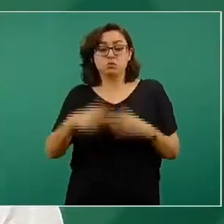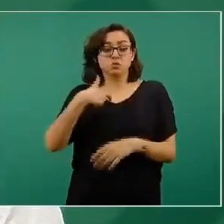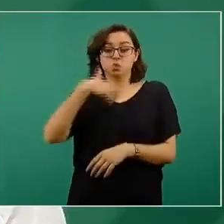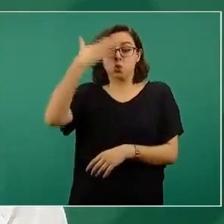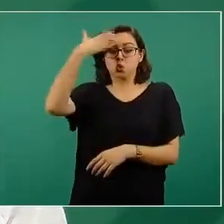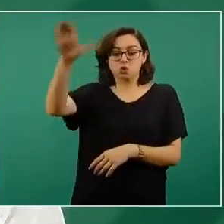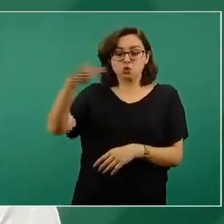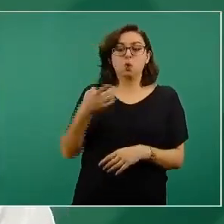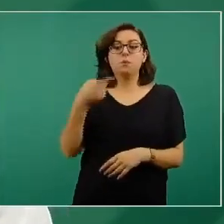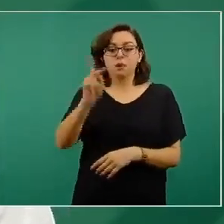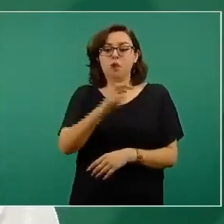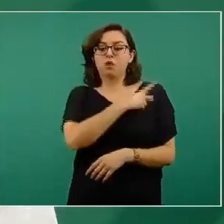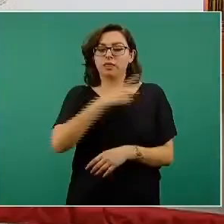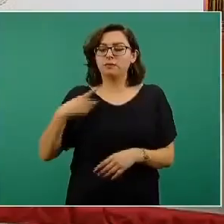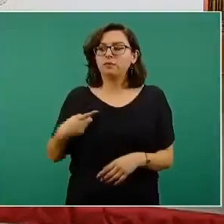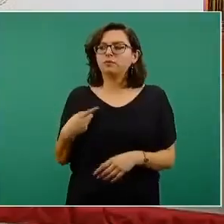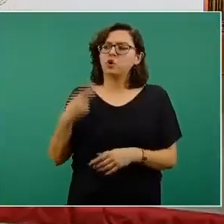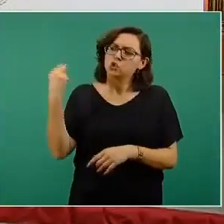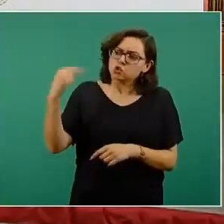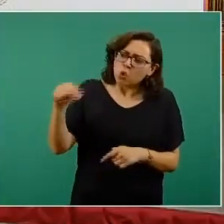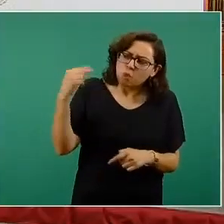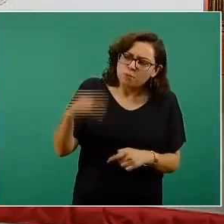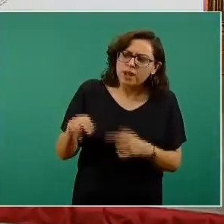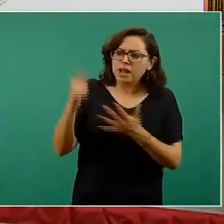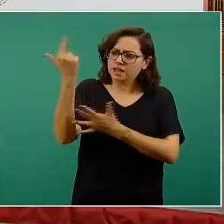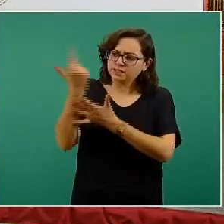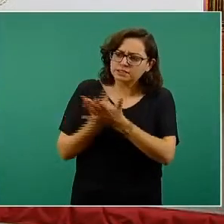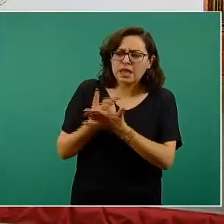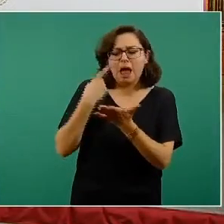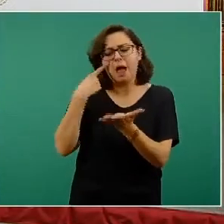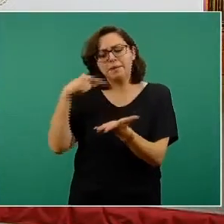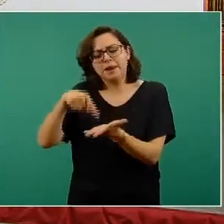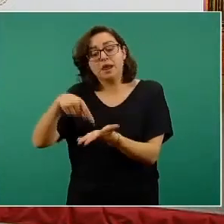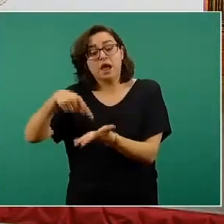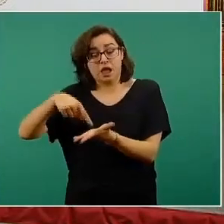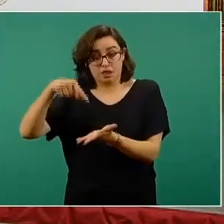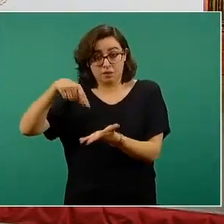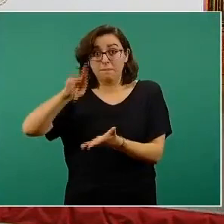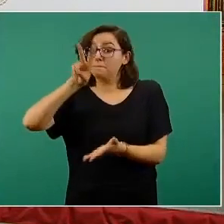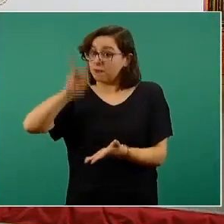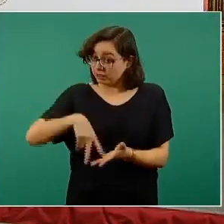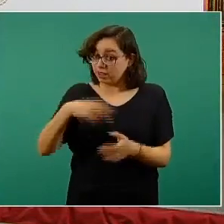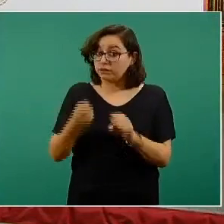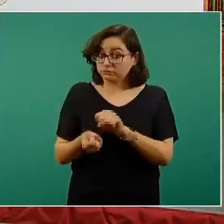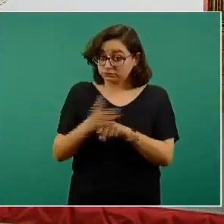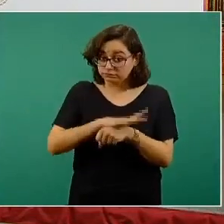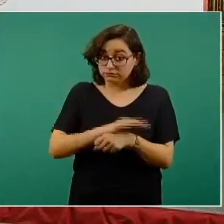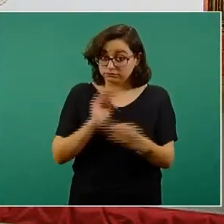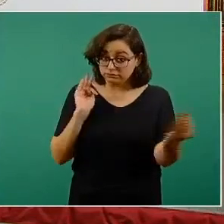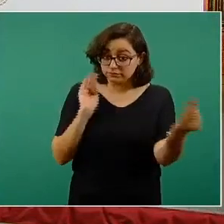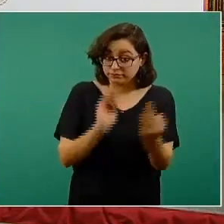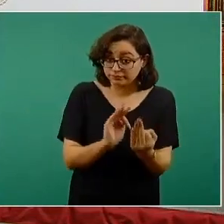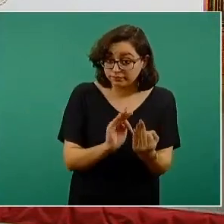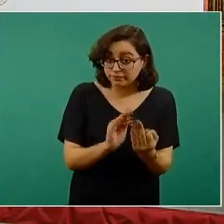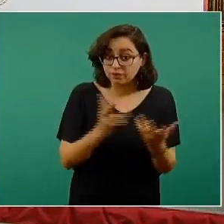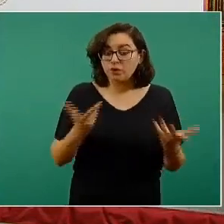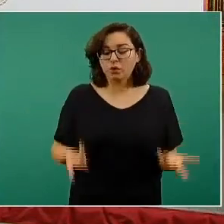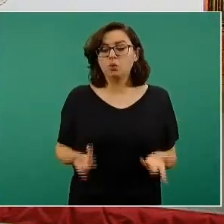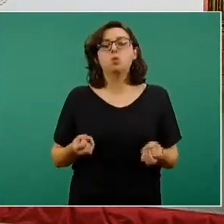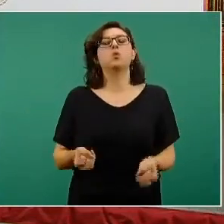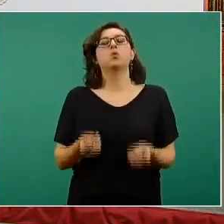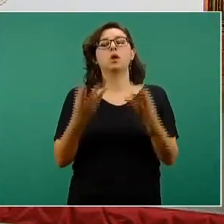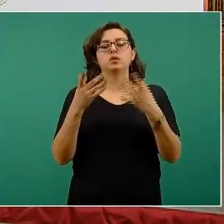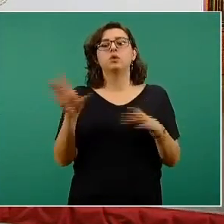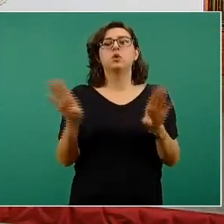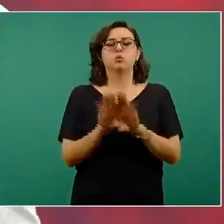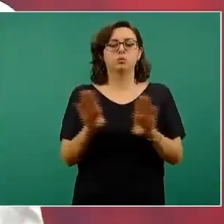revisar es exactamente eso, si ese personal administrativo está o no en el espacio clínico, qué tan cerca está, cuáles son sus